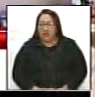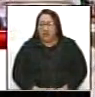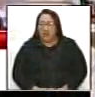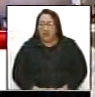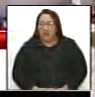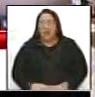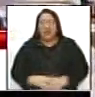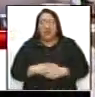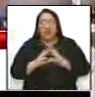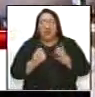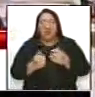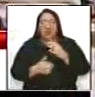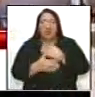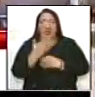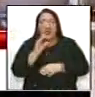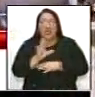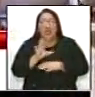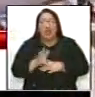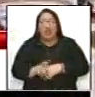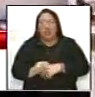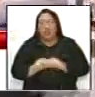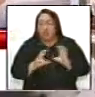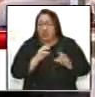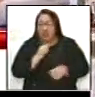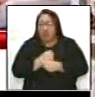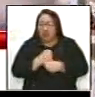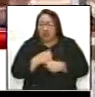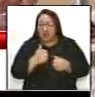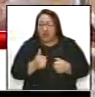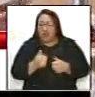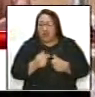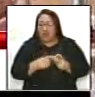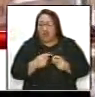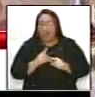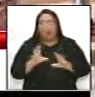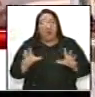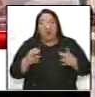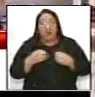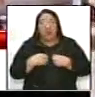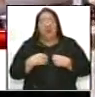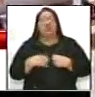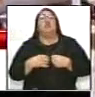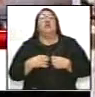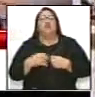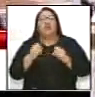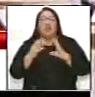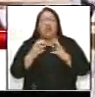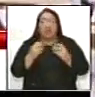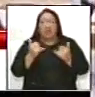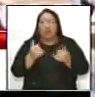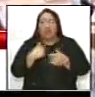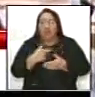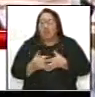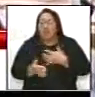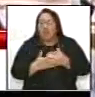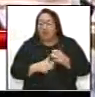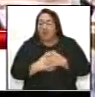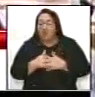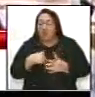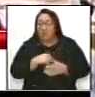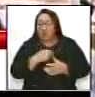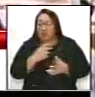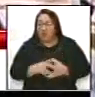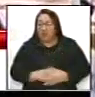pero la incapacidad para actuar como gobernante no está funcionando. Es inaceptable que esto el día de hoy esté acá en las manos de todos nosotros. Acá